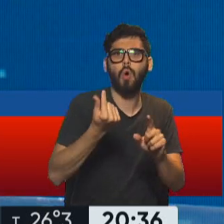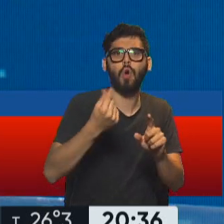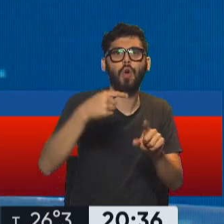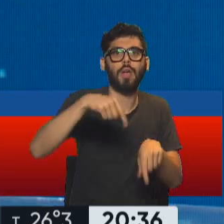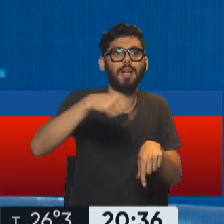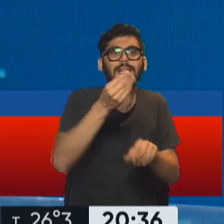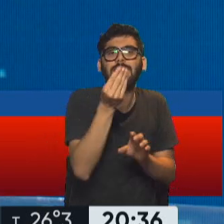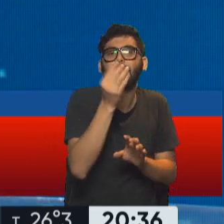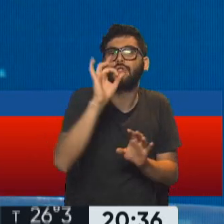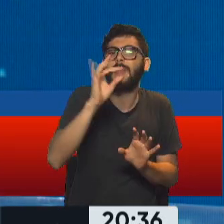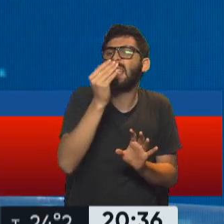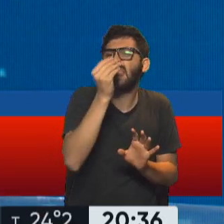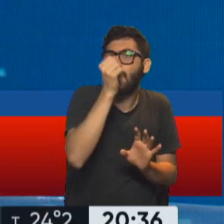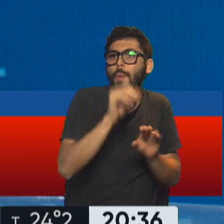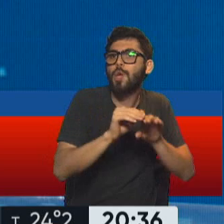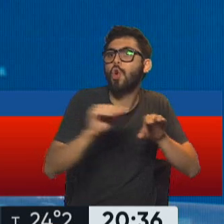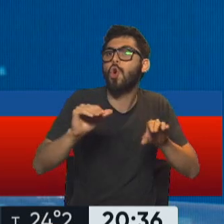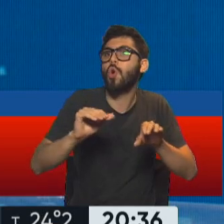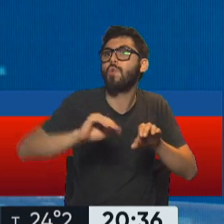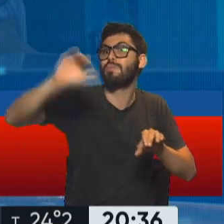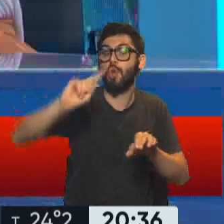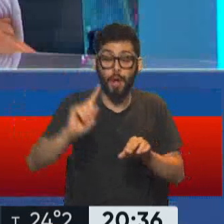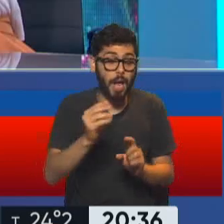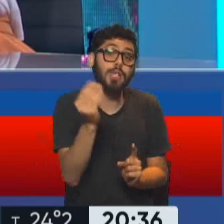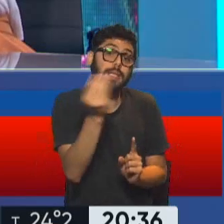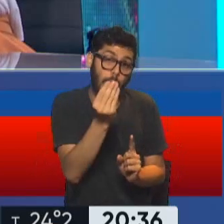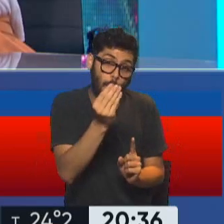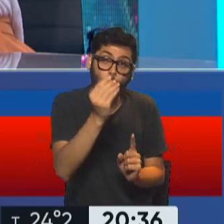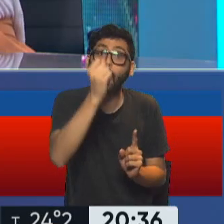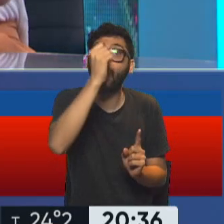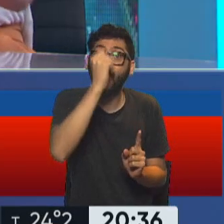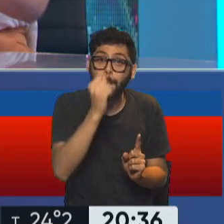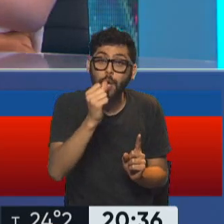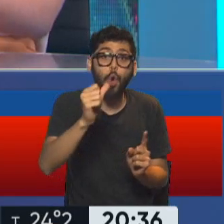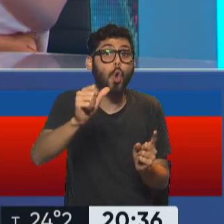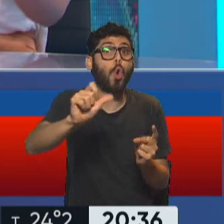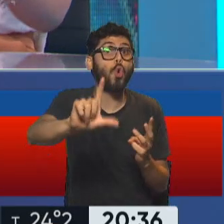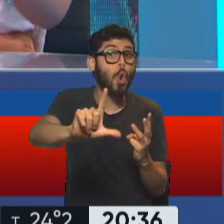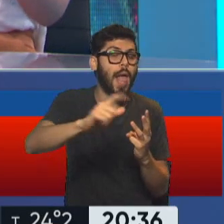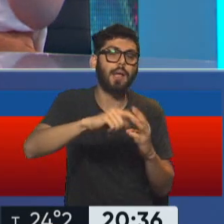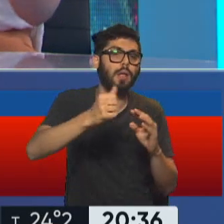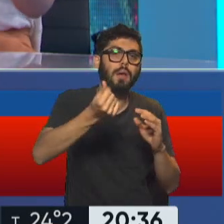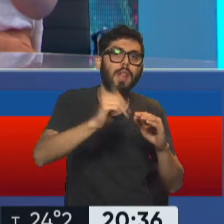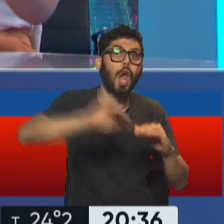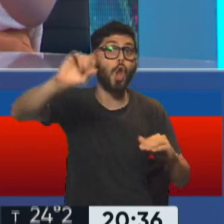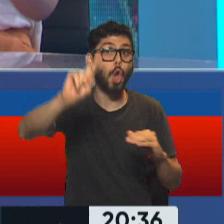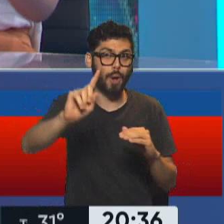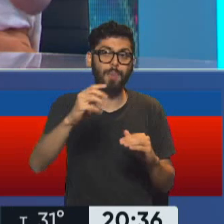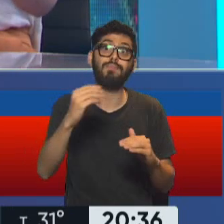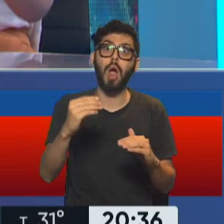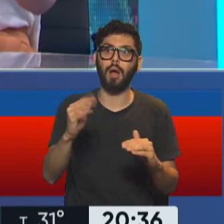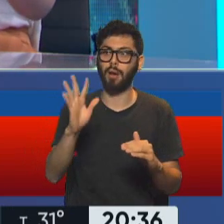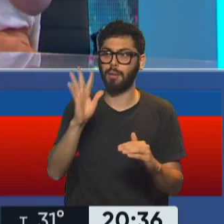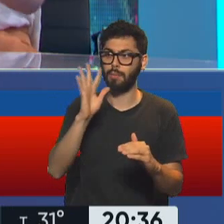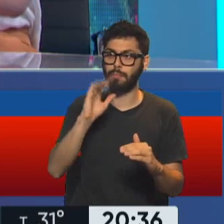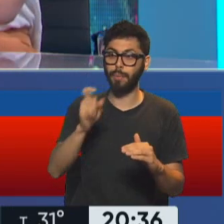no aumente. No. O sea, es eso. Sábado, domingo, lunes, la idea es que no aumente la carne. ¿Por qué? Porque ya se estaba comenzando a ver que